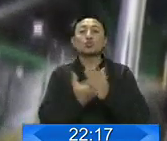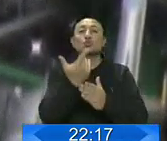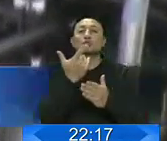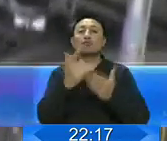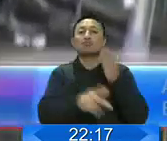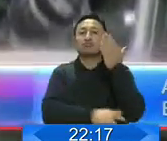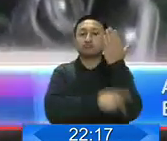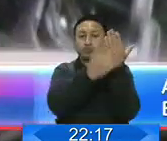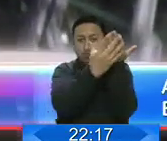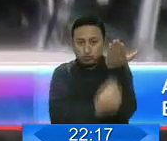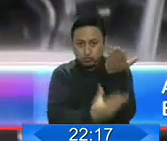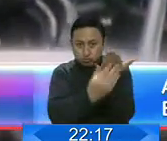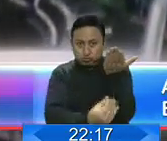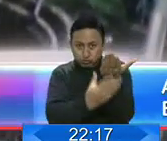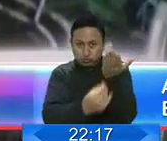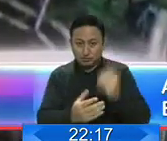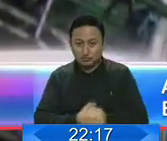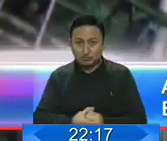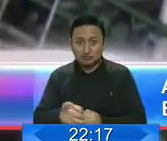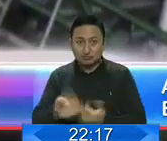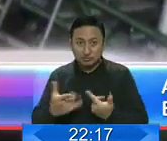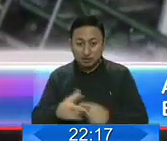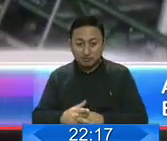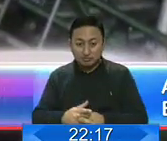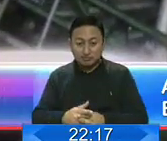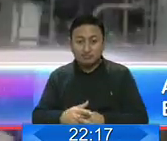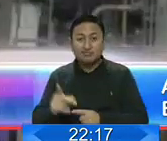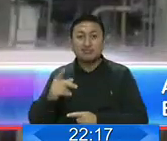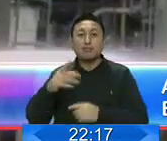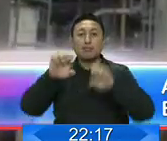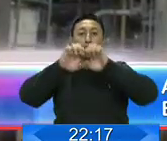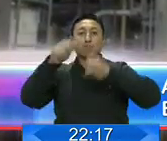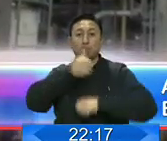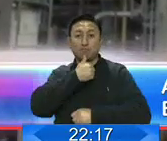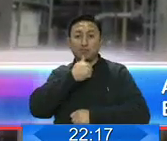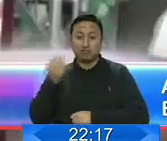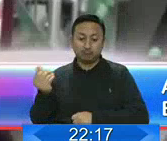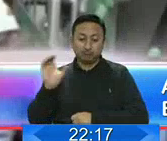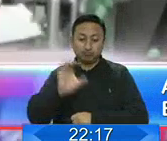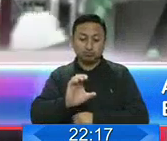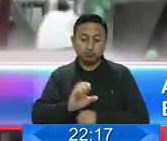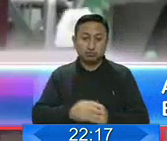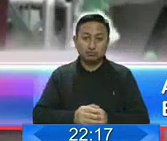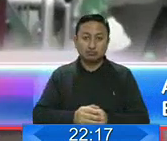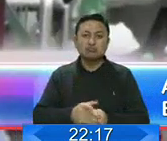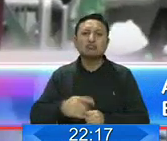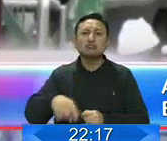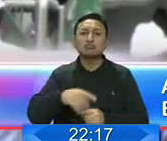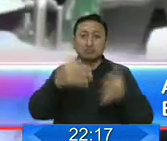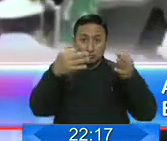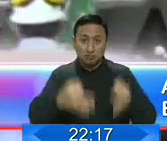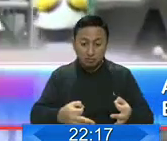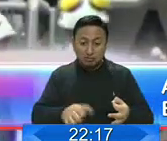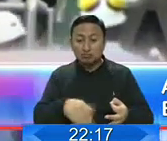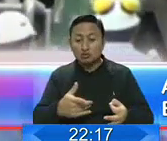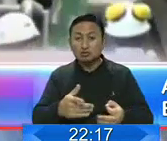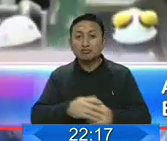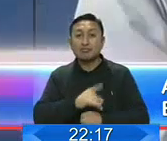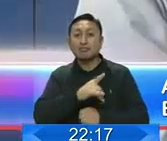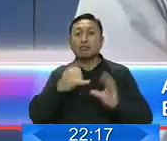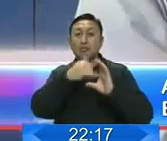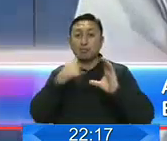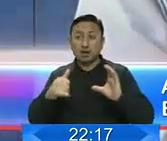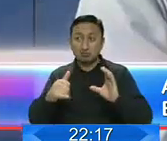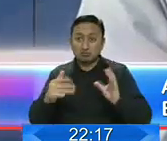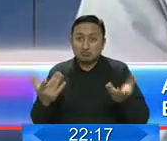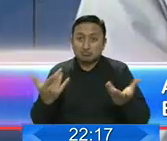en la costa, reiteró que la obra se ejecutará con inversión privada y que en cuanto a la ubicación todavía no se confirma si estará en suelo peninsular.